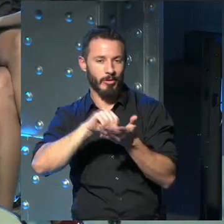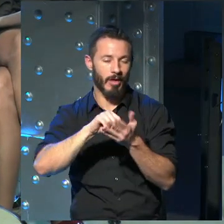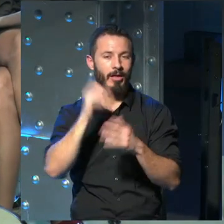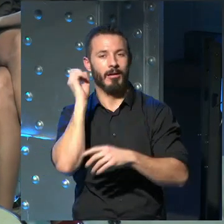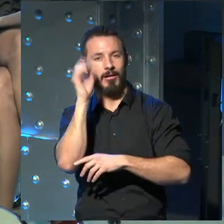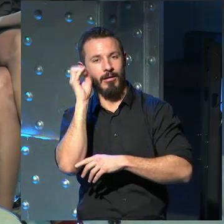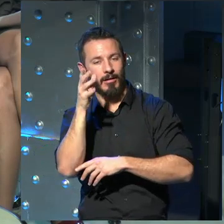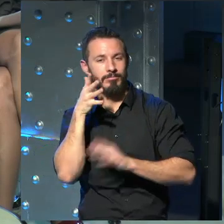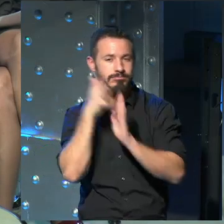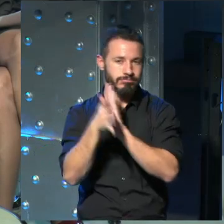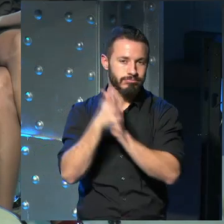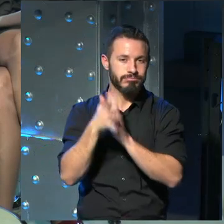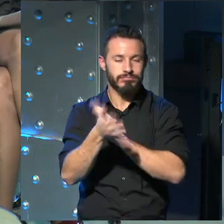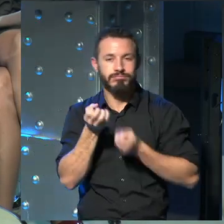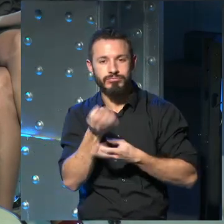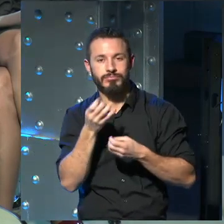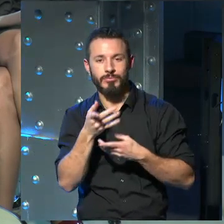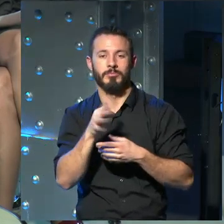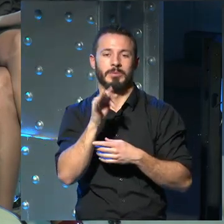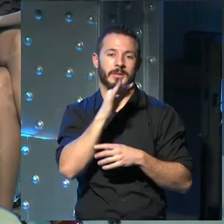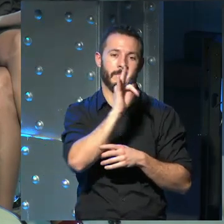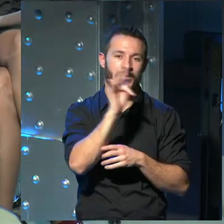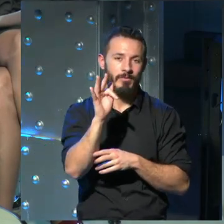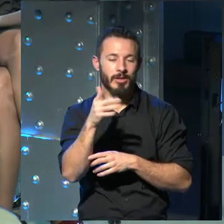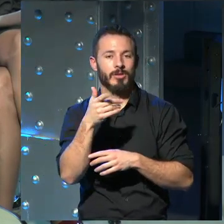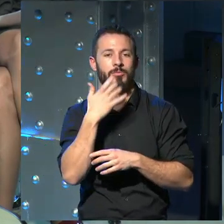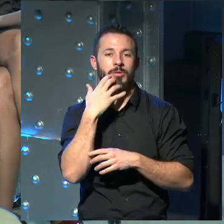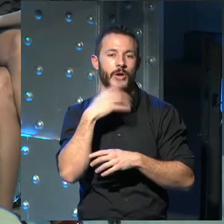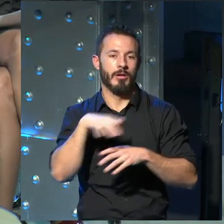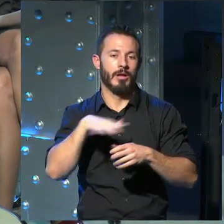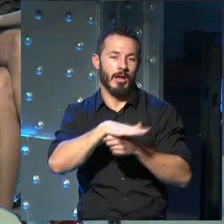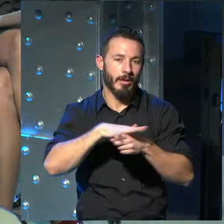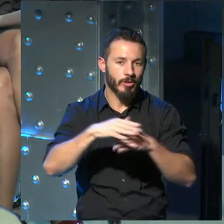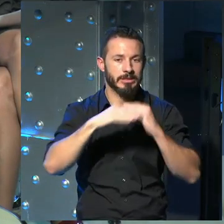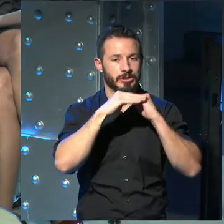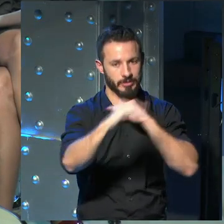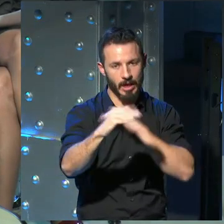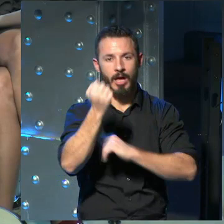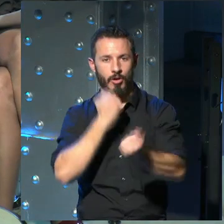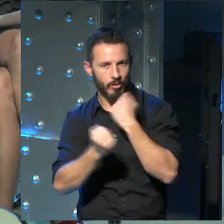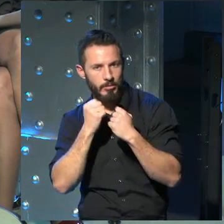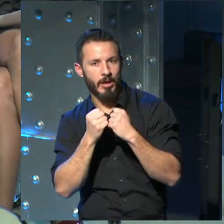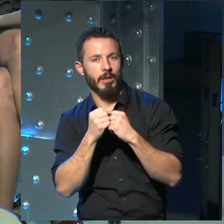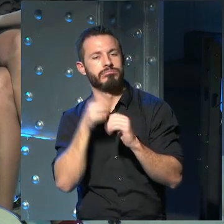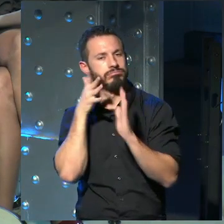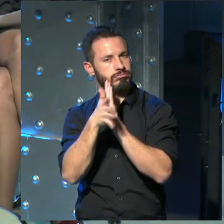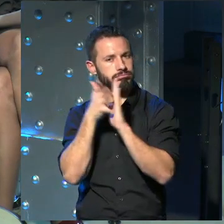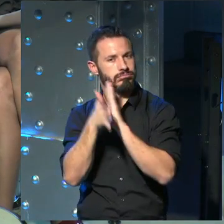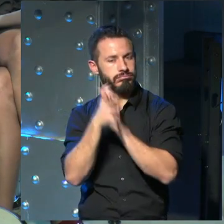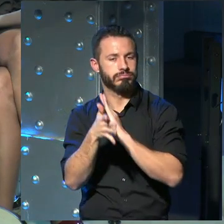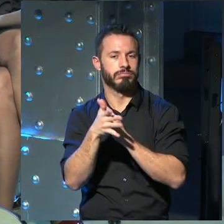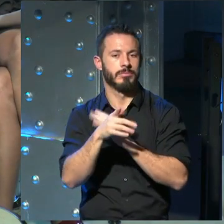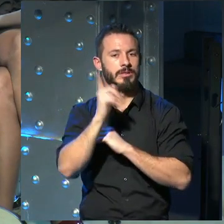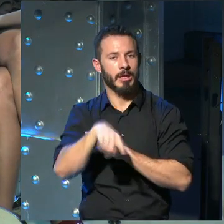beneficios de esos proyectos en diferentes ámbitos, en el mundo de la sostenibilidad, de la economía, de todo lo que era